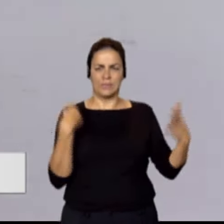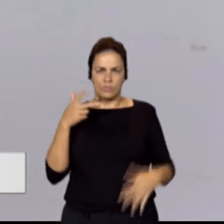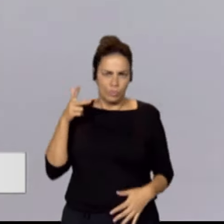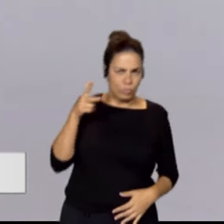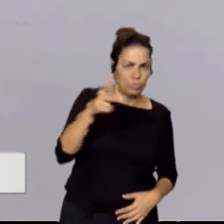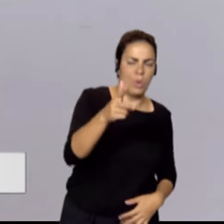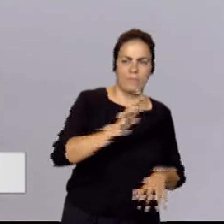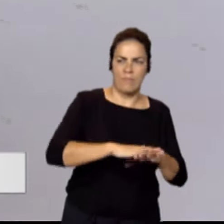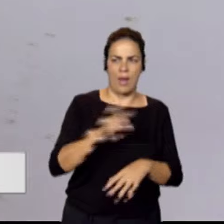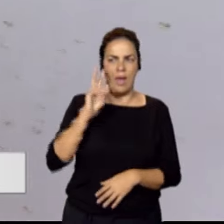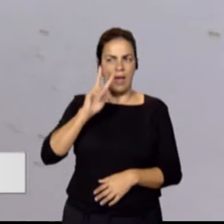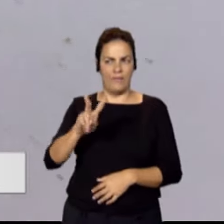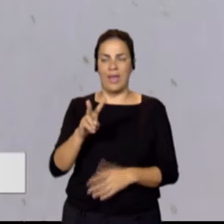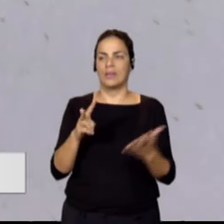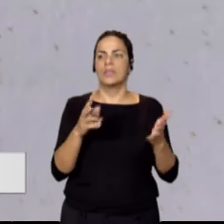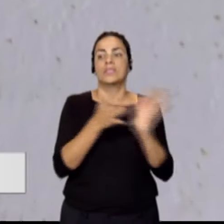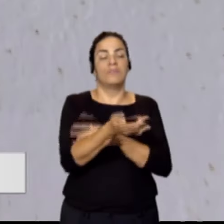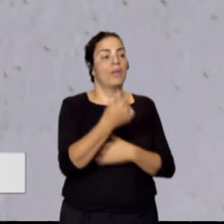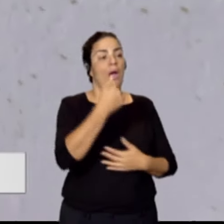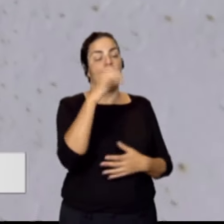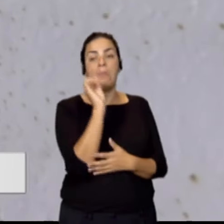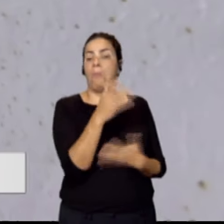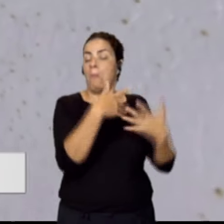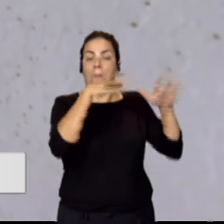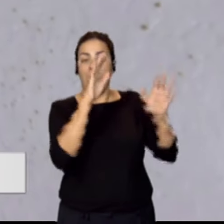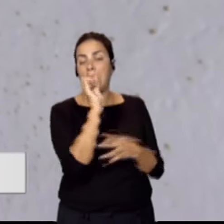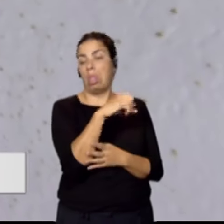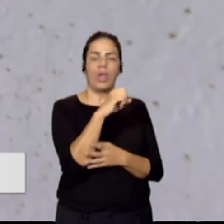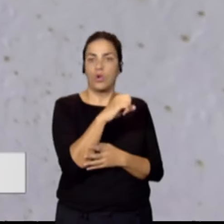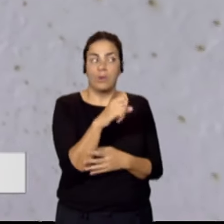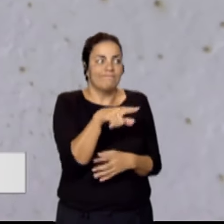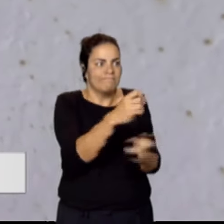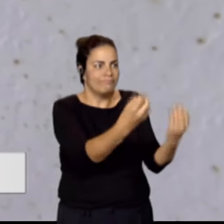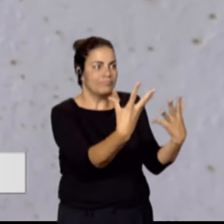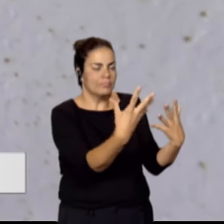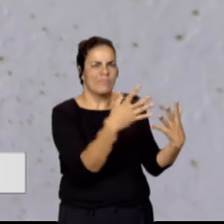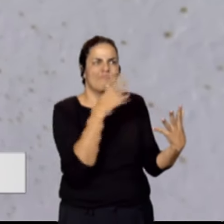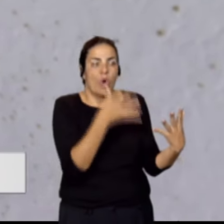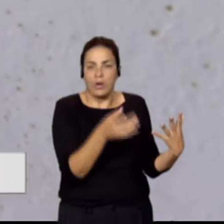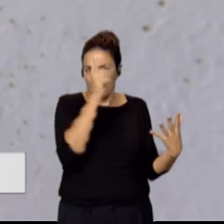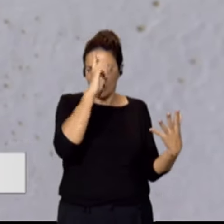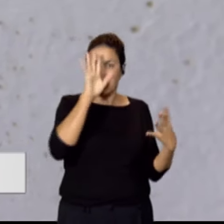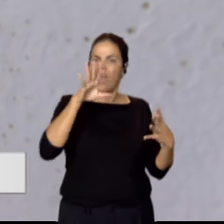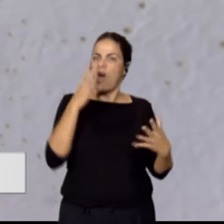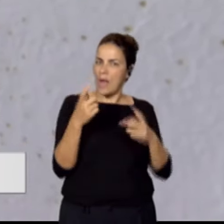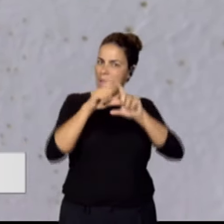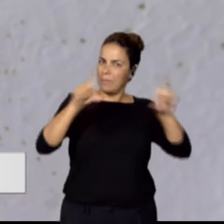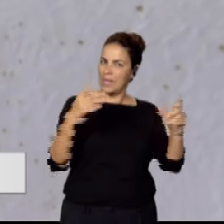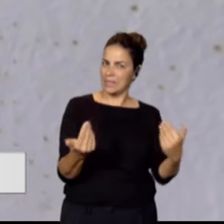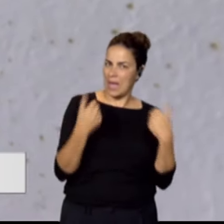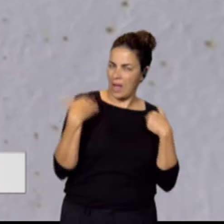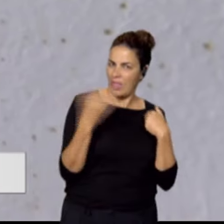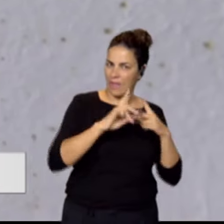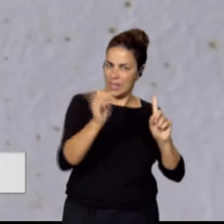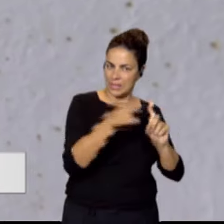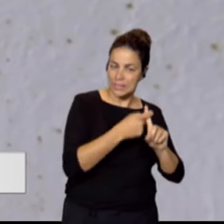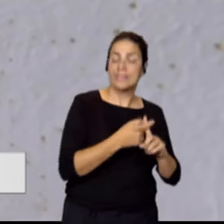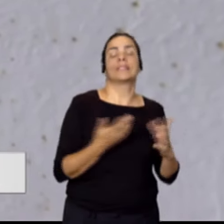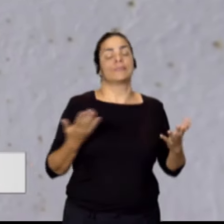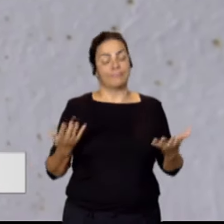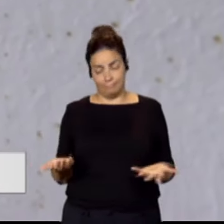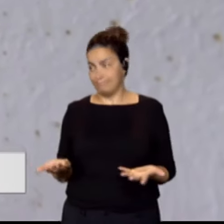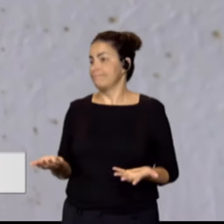no es que no se haya tratado sino que no se sabe qué es lo que ha ocurrido y ahora la empresa tiene que encargarse de solucionarlo efectivamente consideramos bajo eh las